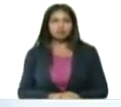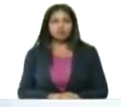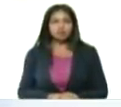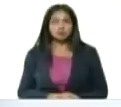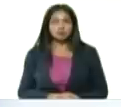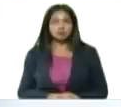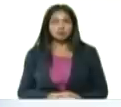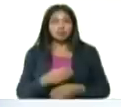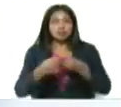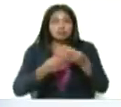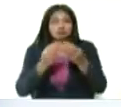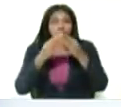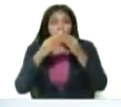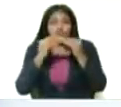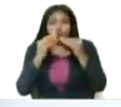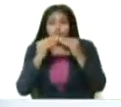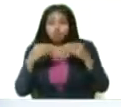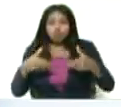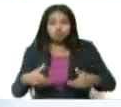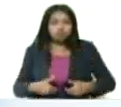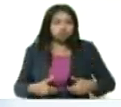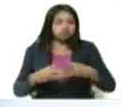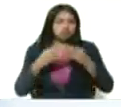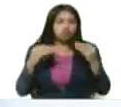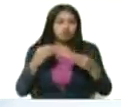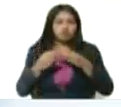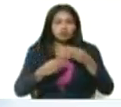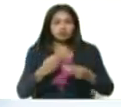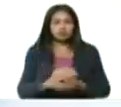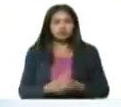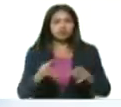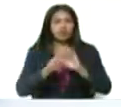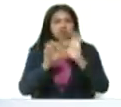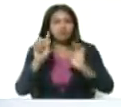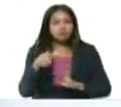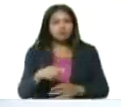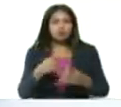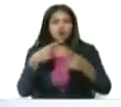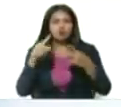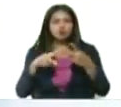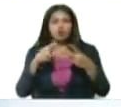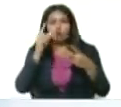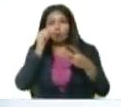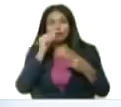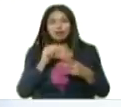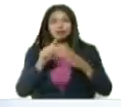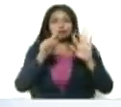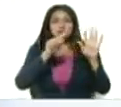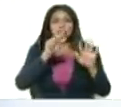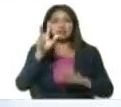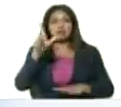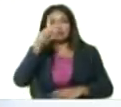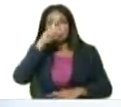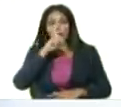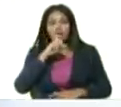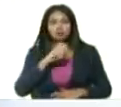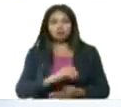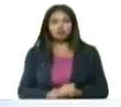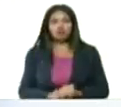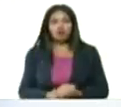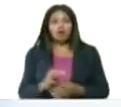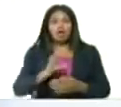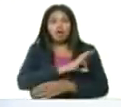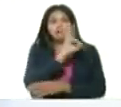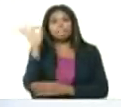Se hizo todo el esfuerzo. Igualmente tenemos otro hombre, 63 años, en